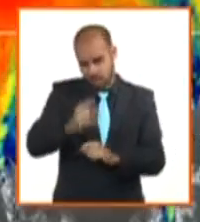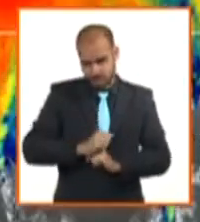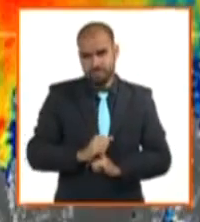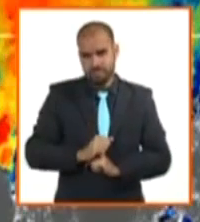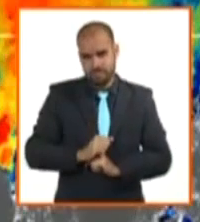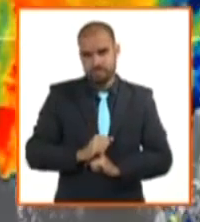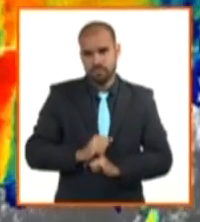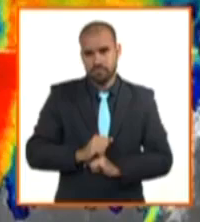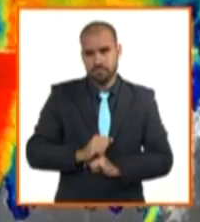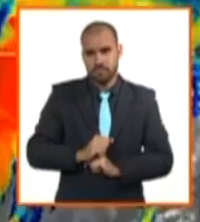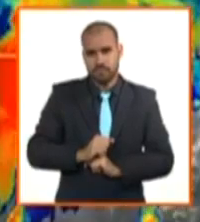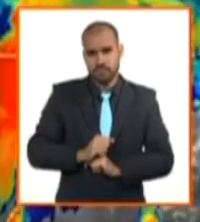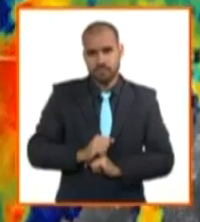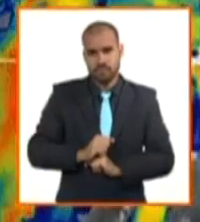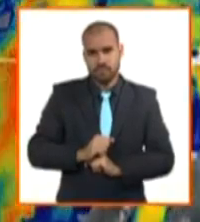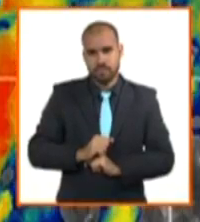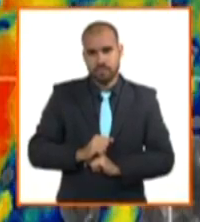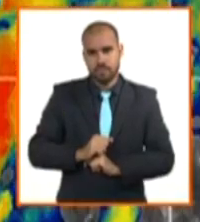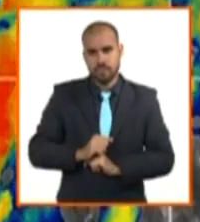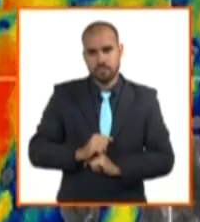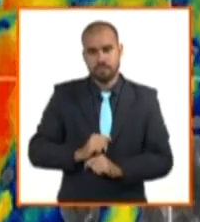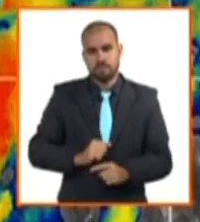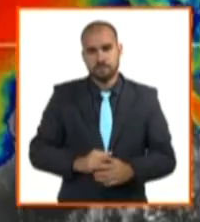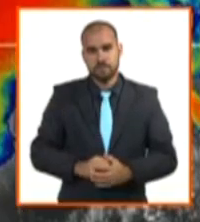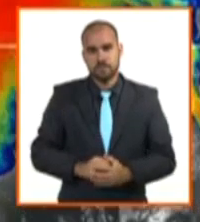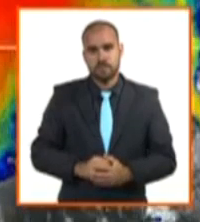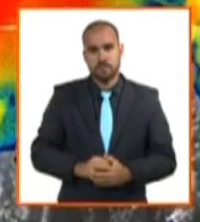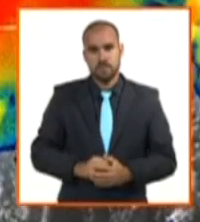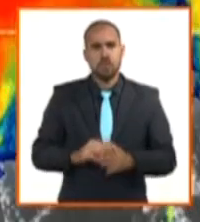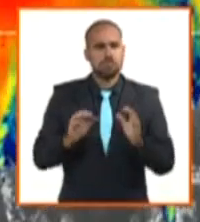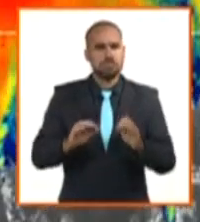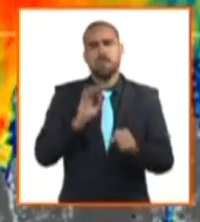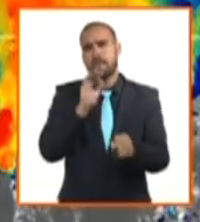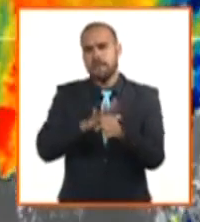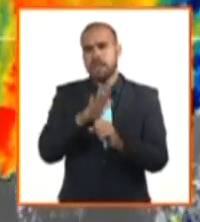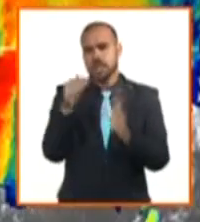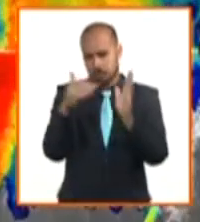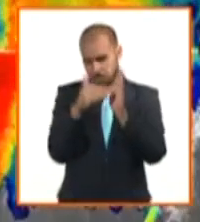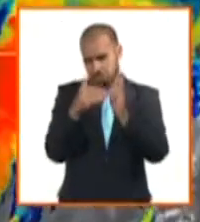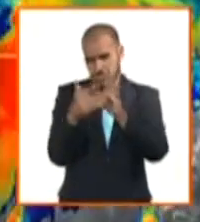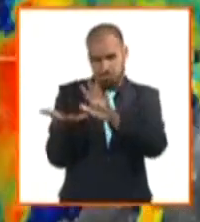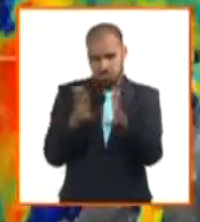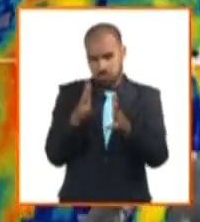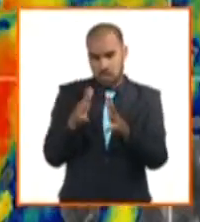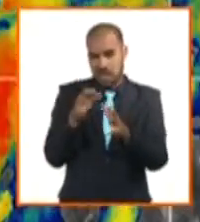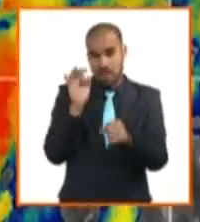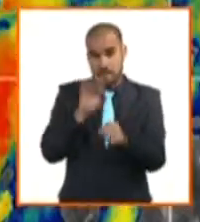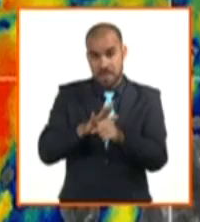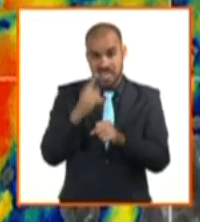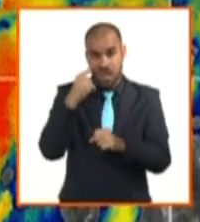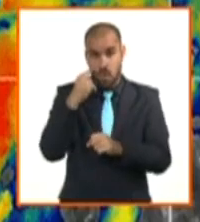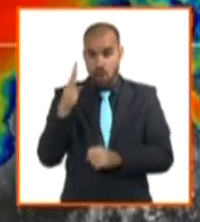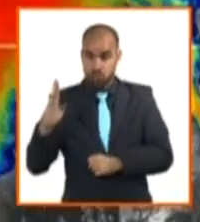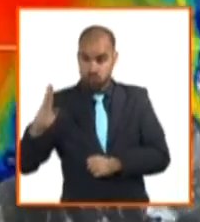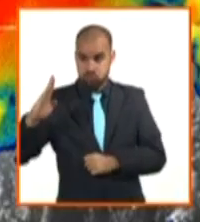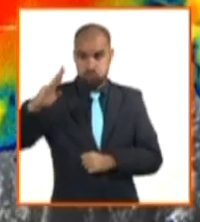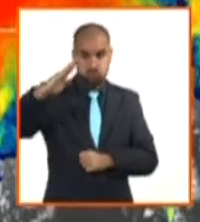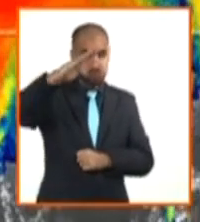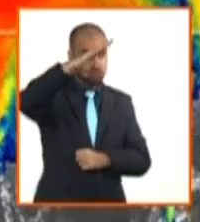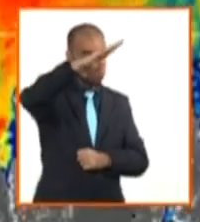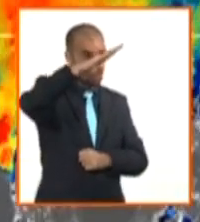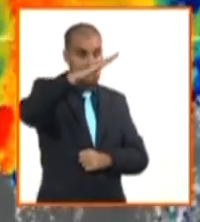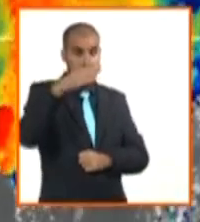parte del día o sea en la mañana y a partir de la tarde a medida que el sistema vaya acelerándose hacia el noreste y se vaya yendo